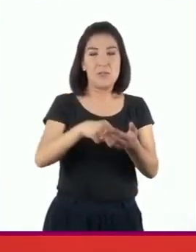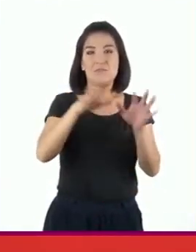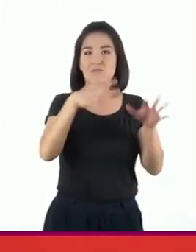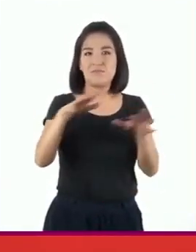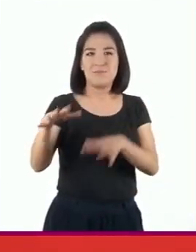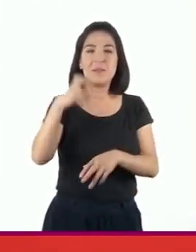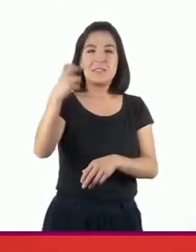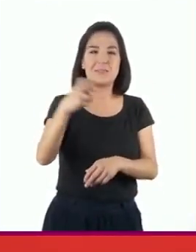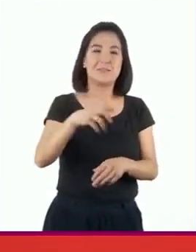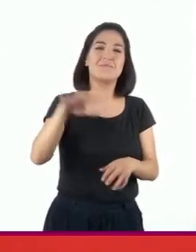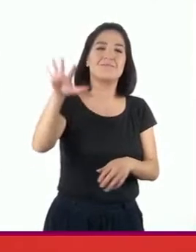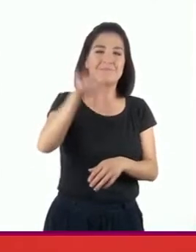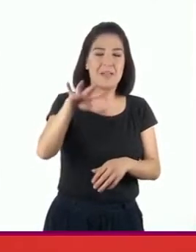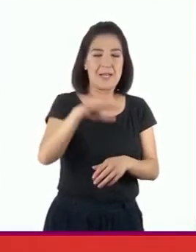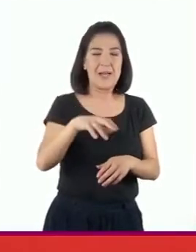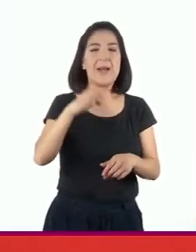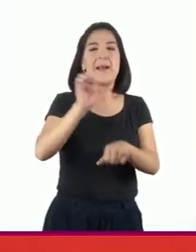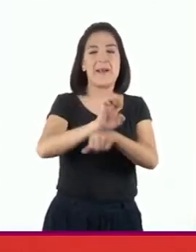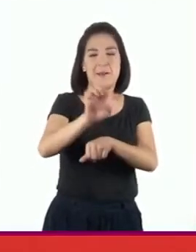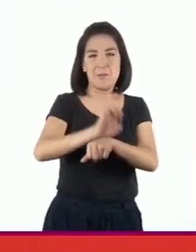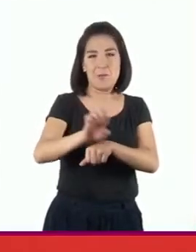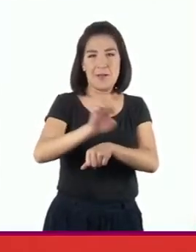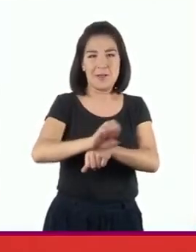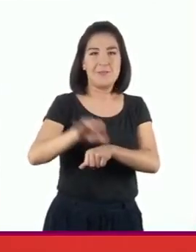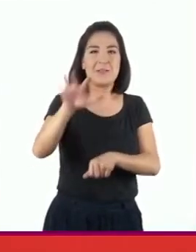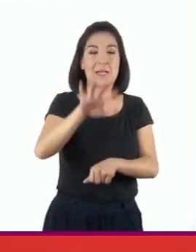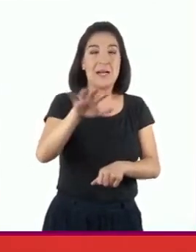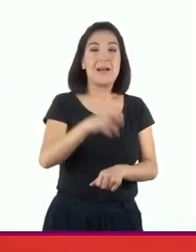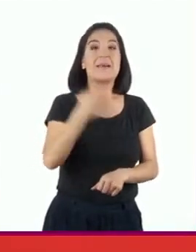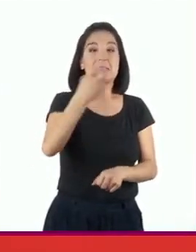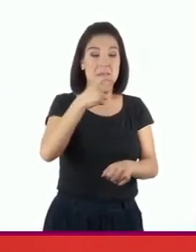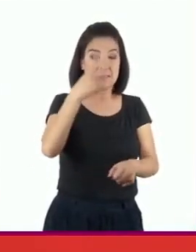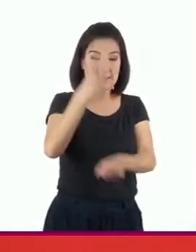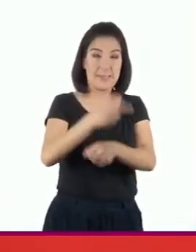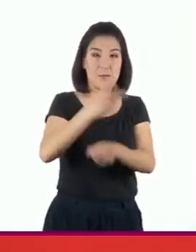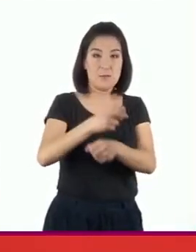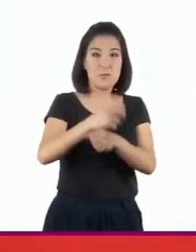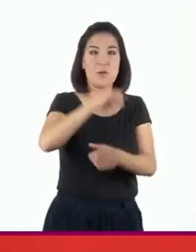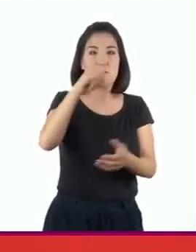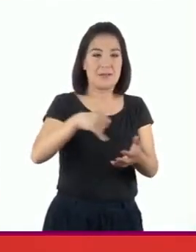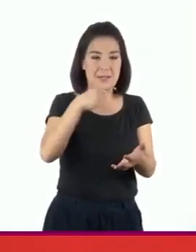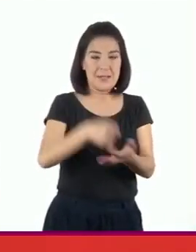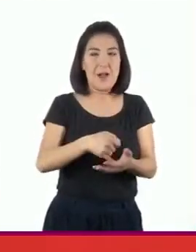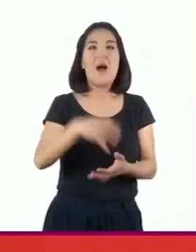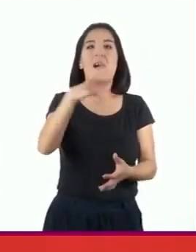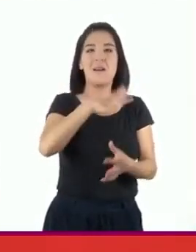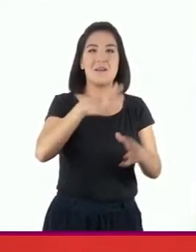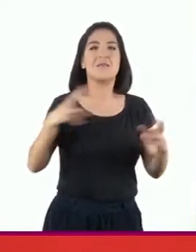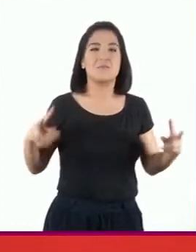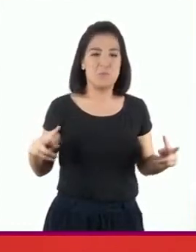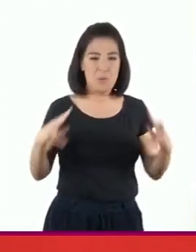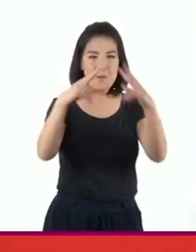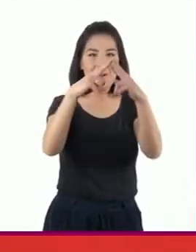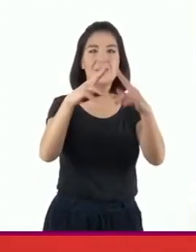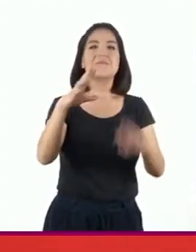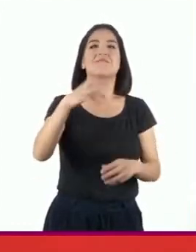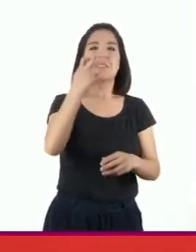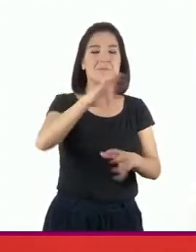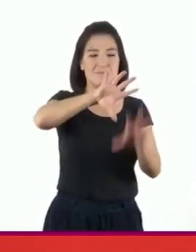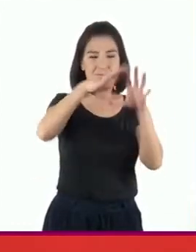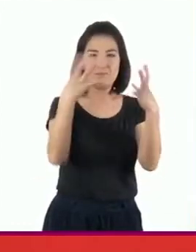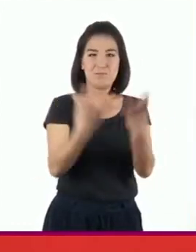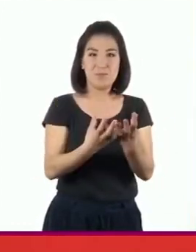1000 kilómetros de la costa del Ecuador. Es el segundo archipiélago con mayor actividad volcánica del planeta,